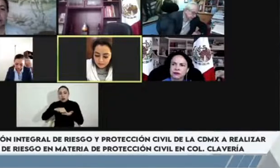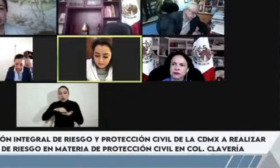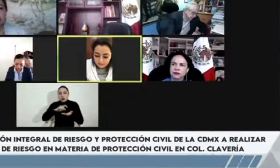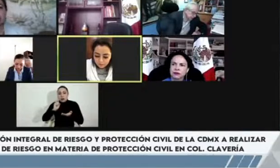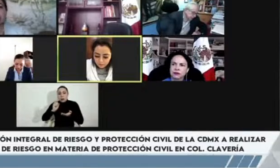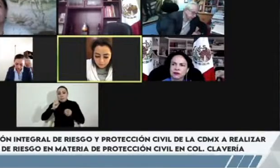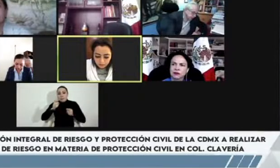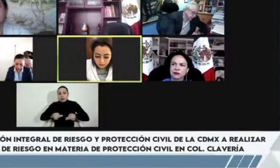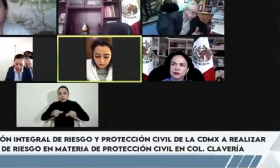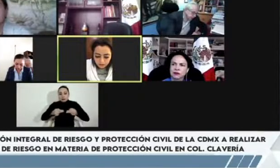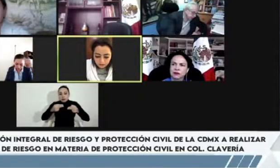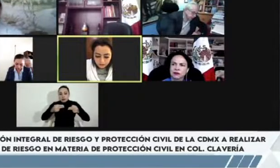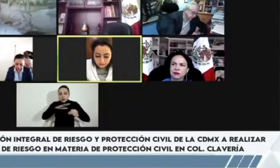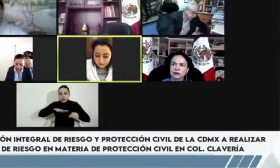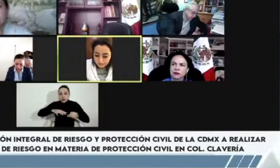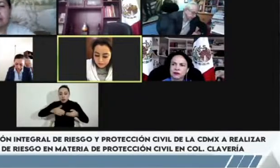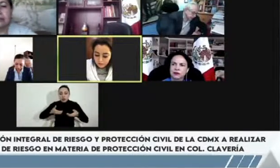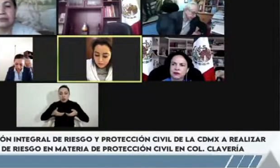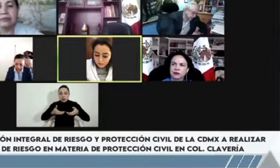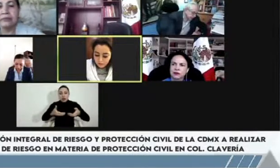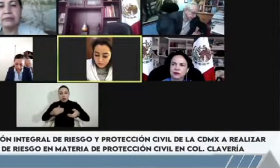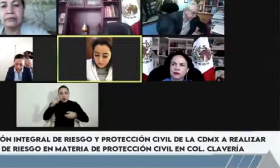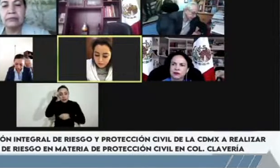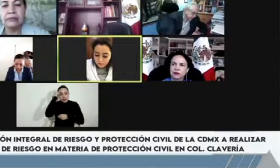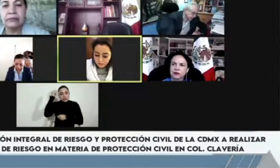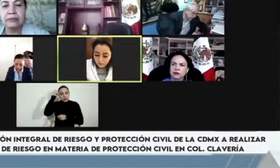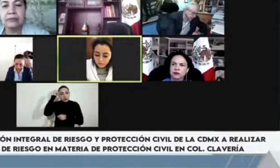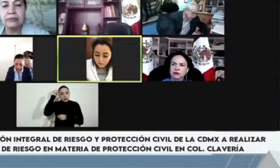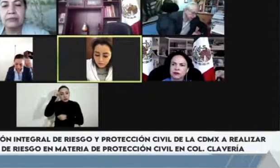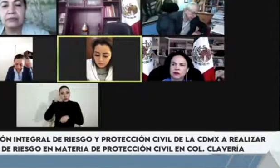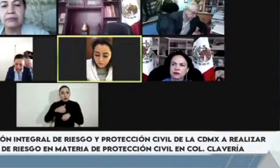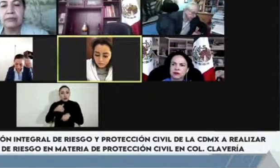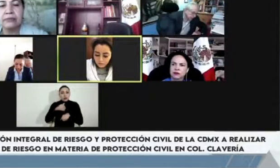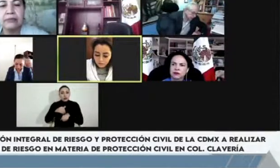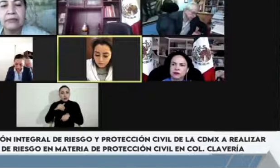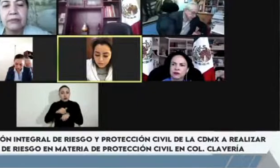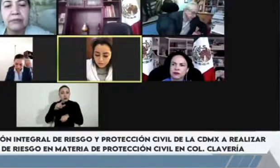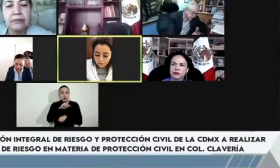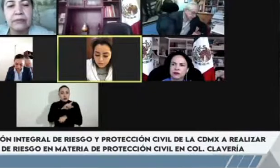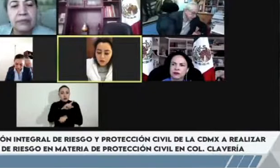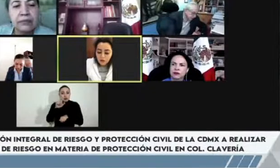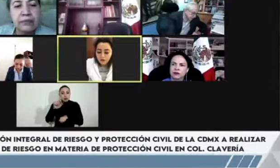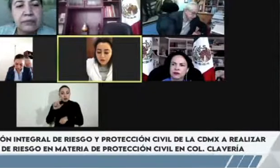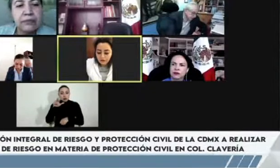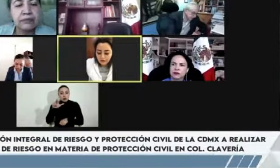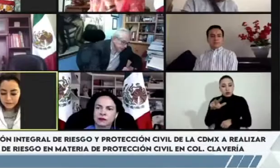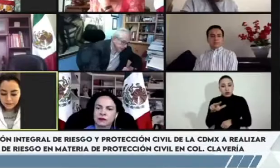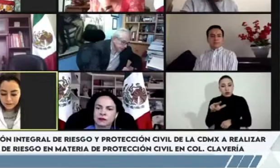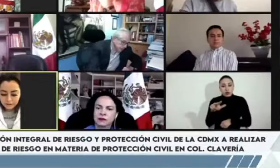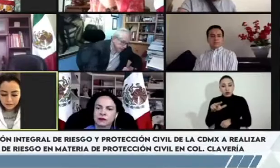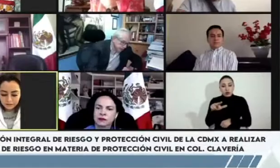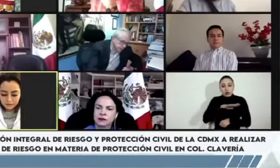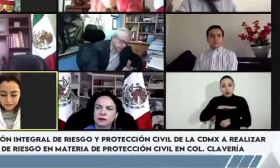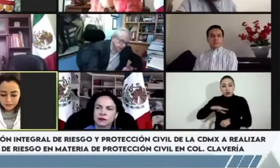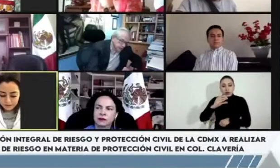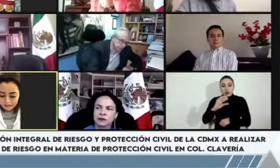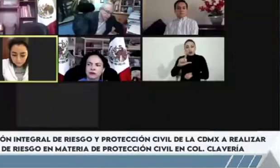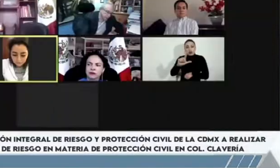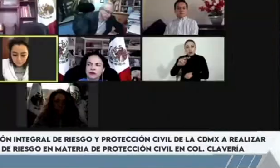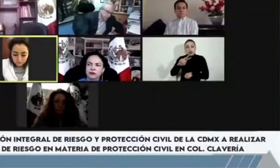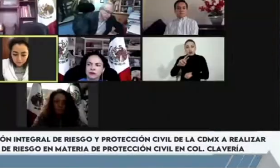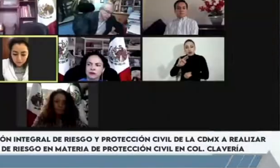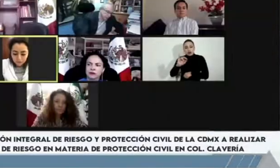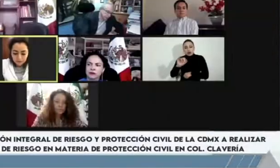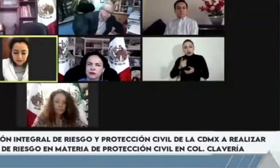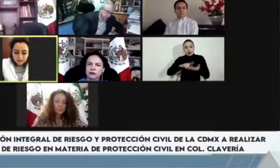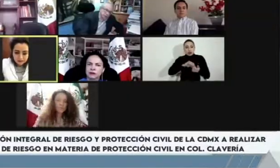inmueble ubicado en la calle Texcoco, número 128, Colonia Clavería, Alcaldía Azcapotzalco. Muchas